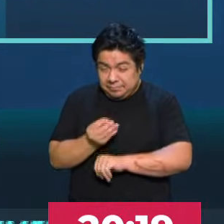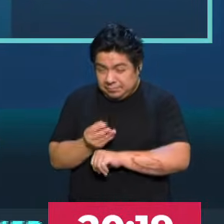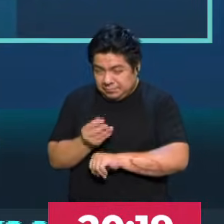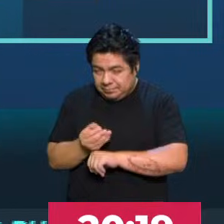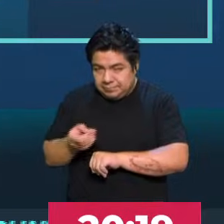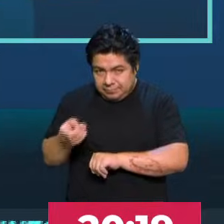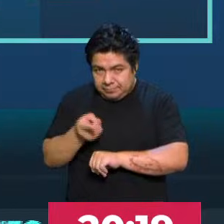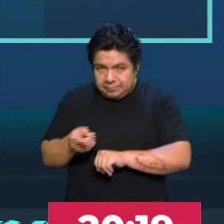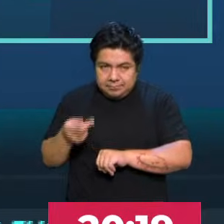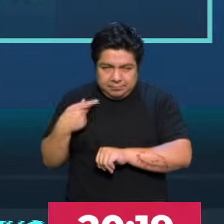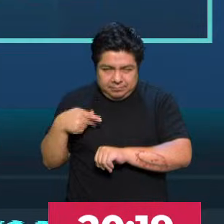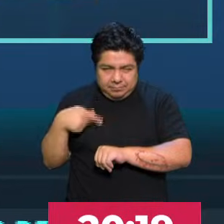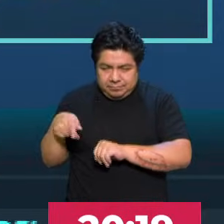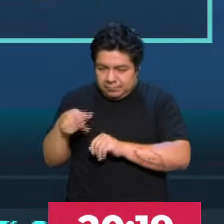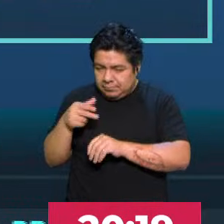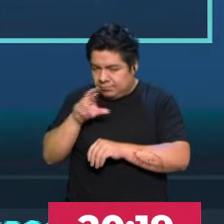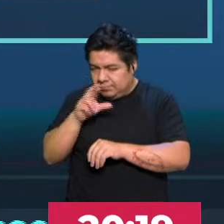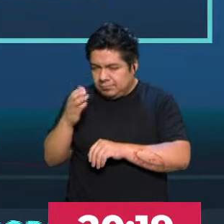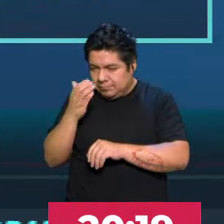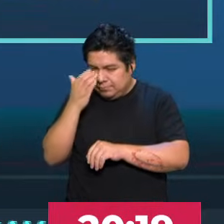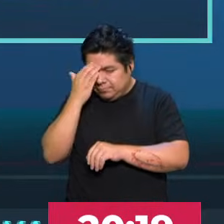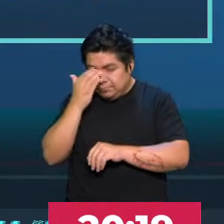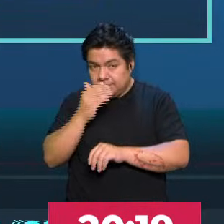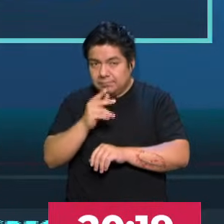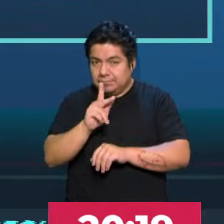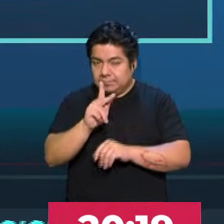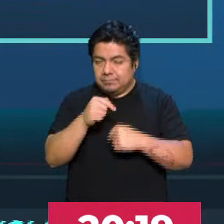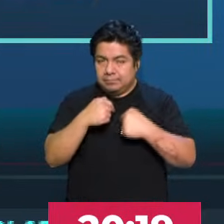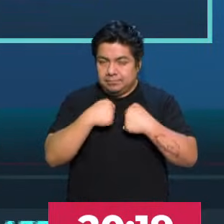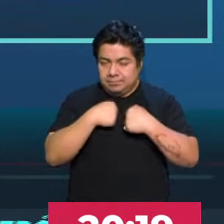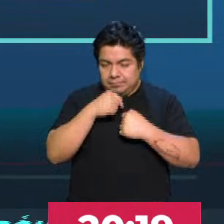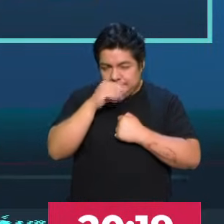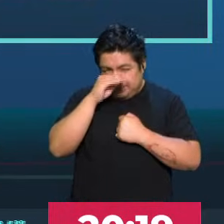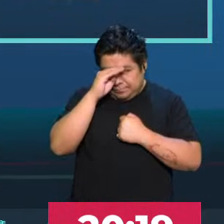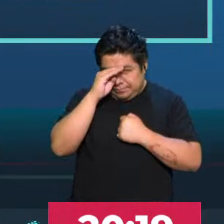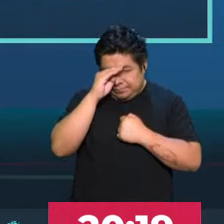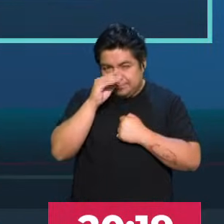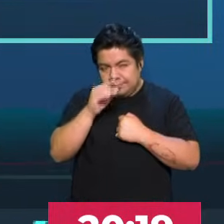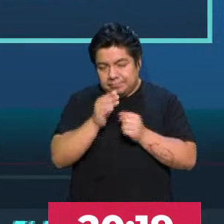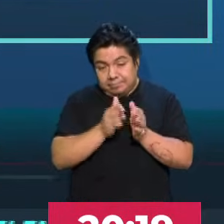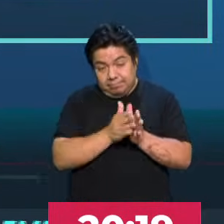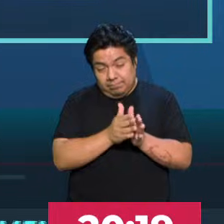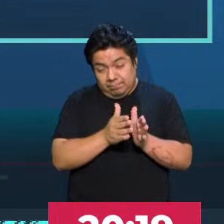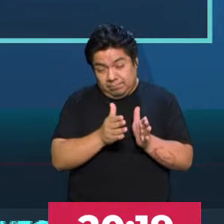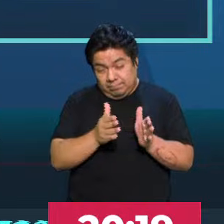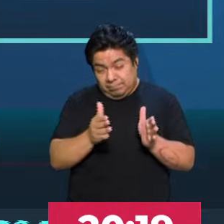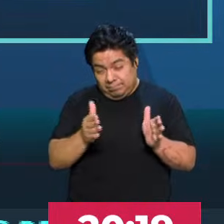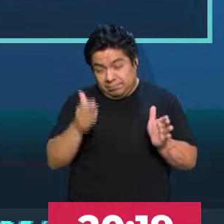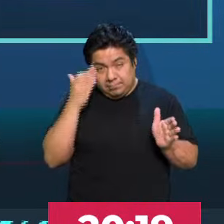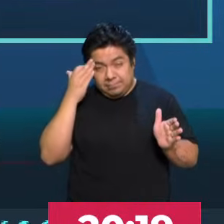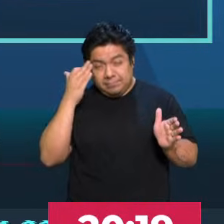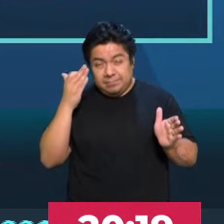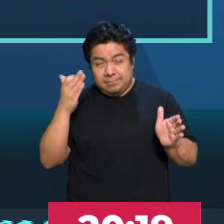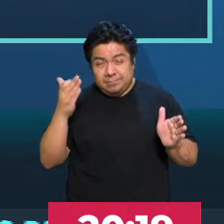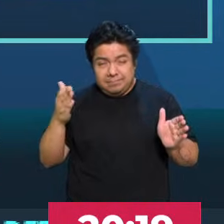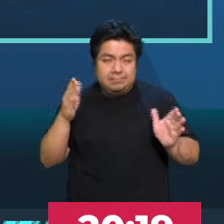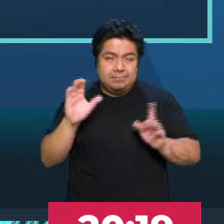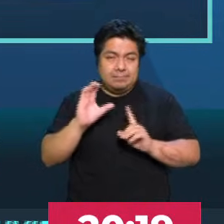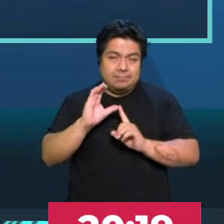las víctimas por el reconocimiento que implica, pero yo sí creo que esos lapsos tan grandes que tienen a veces las